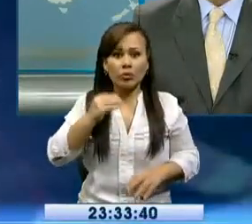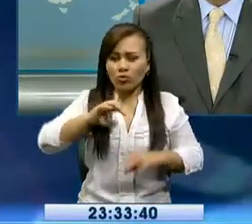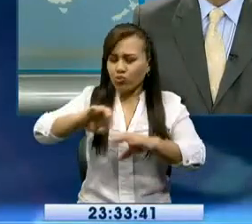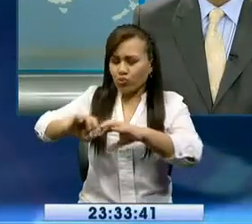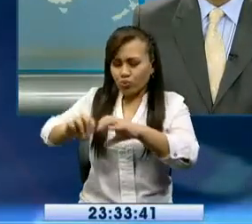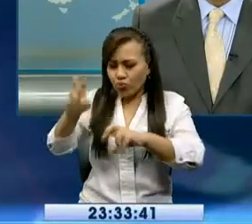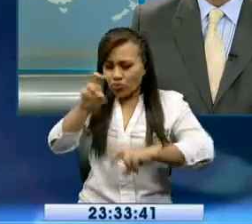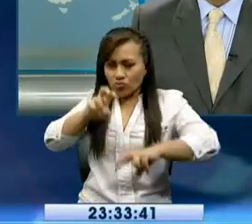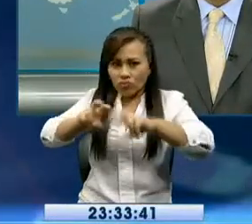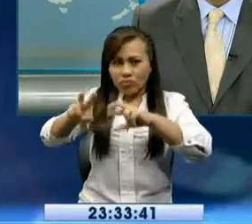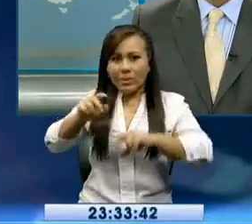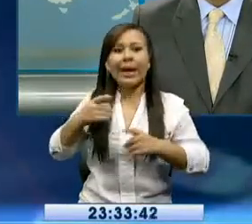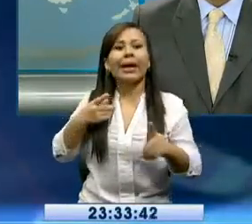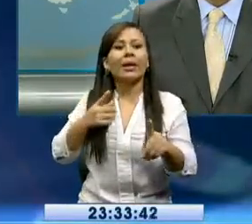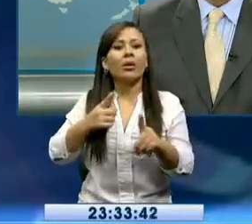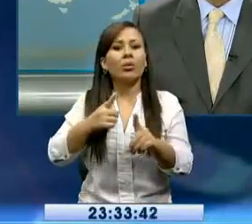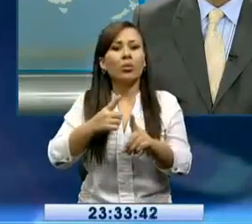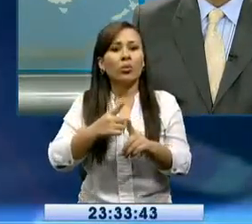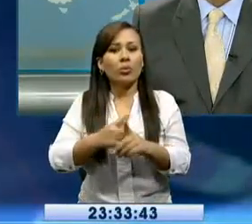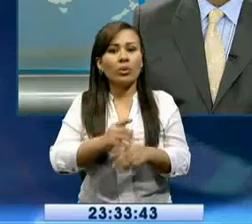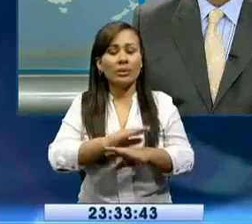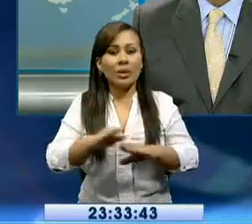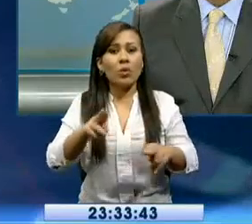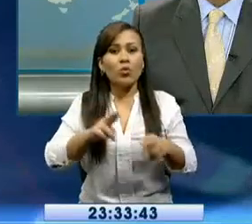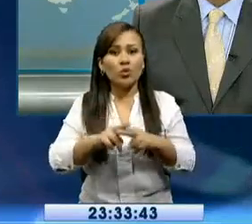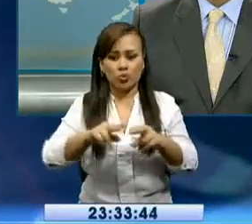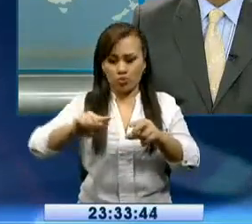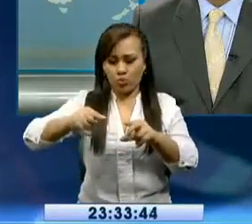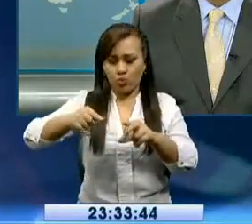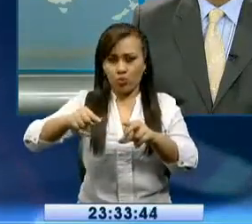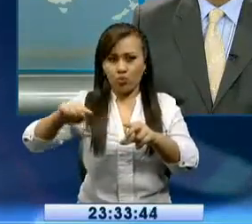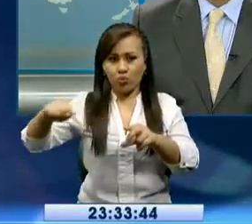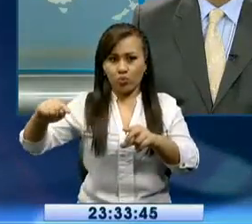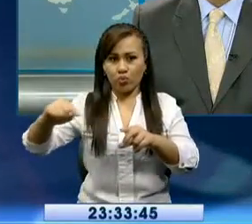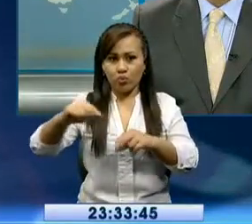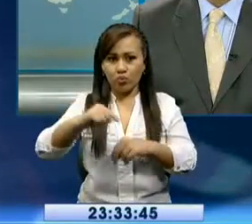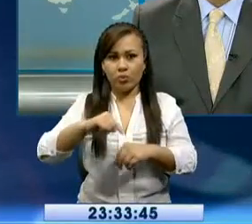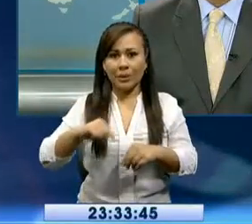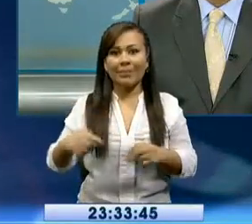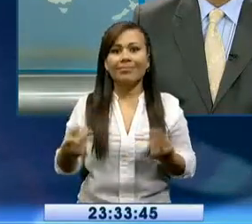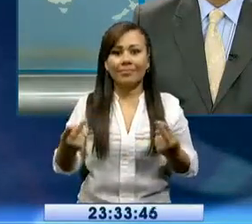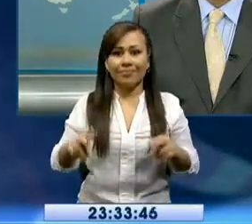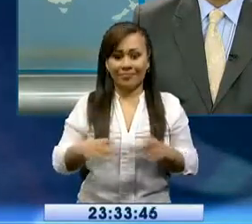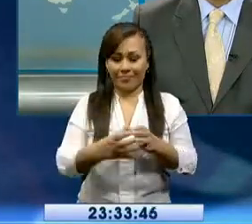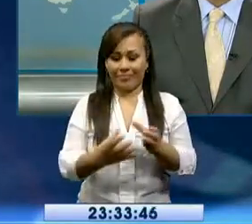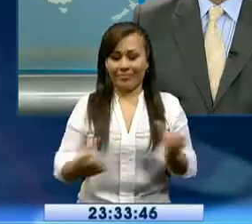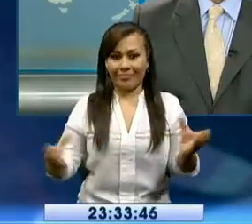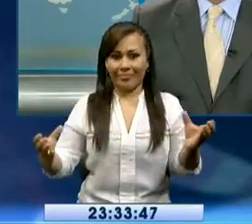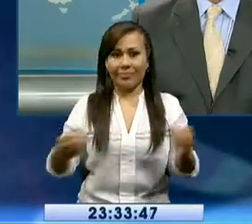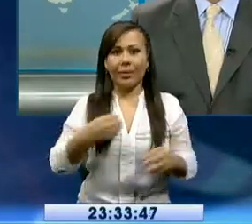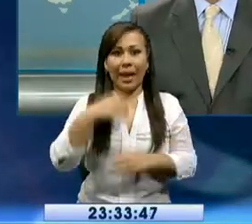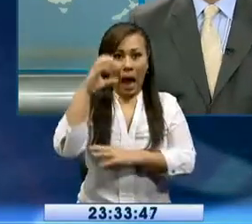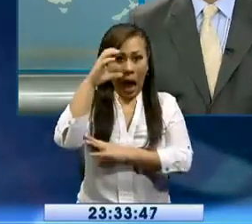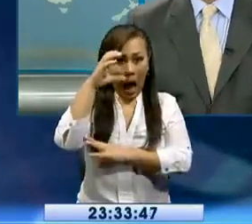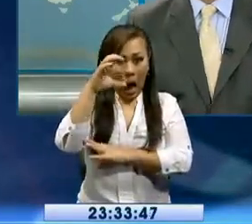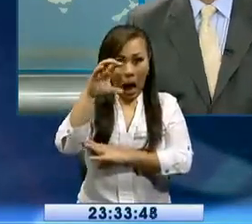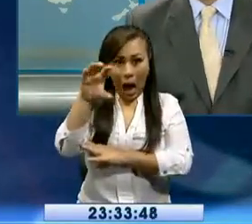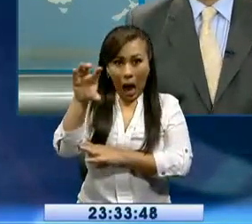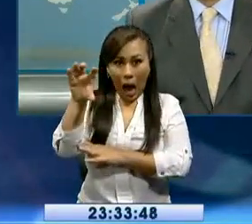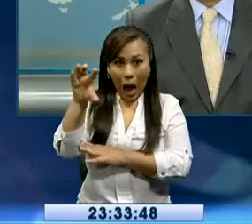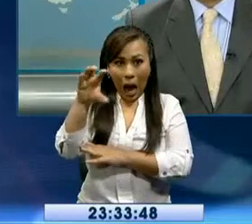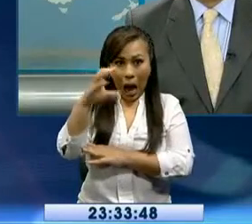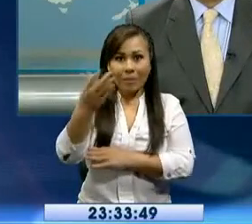a las personas, se usó perros, nosotros llevamos perros, llevamos una cámara que ya podemos